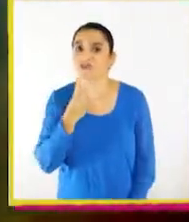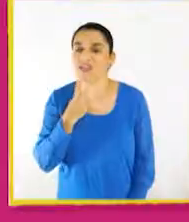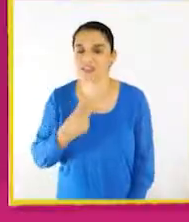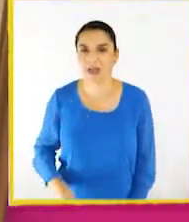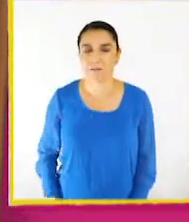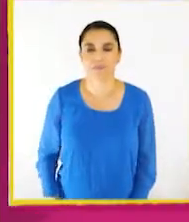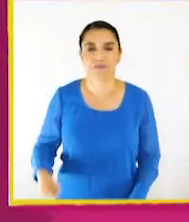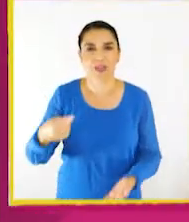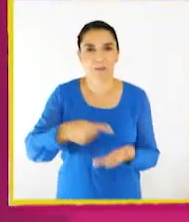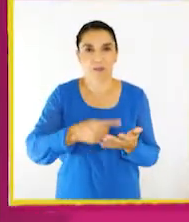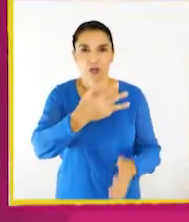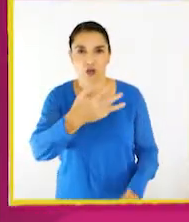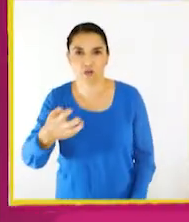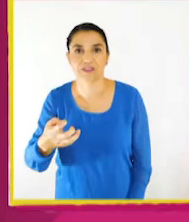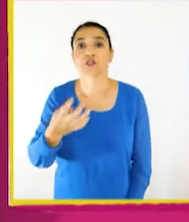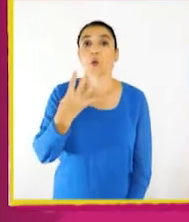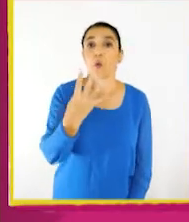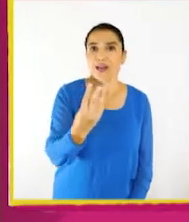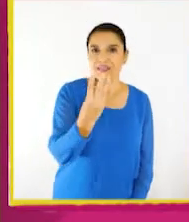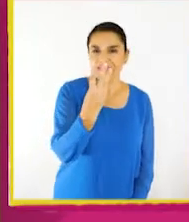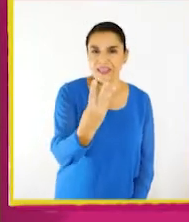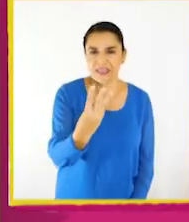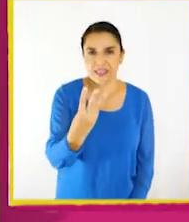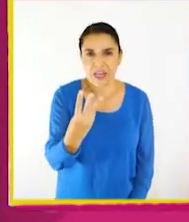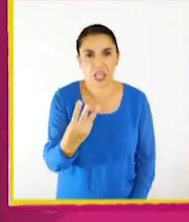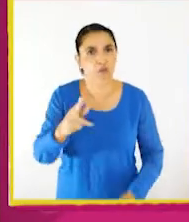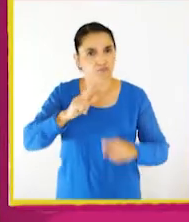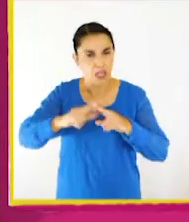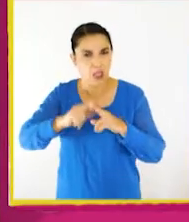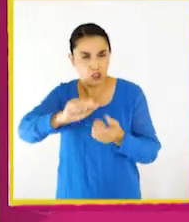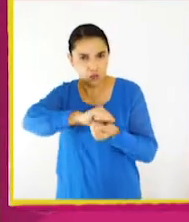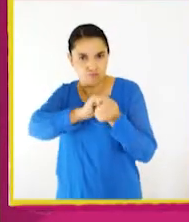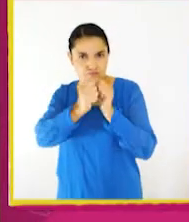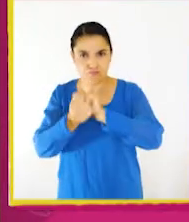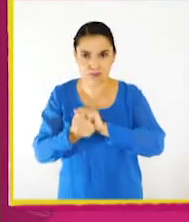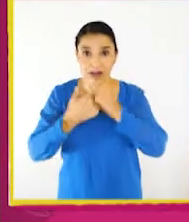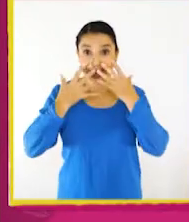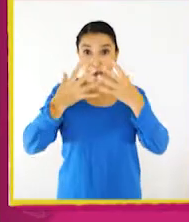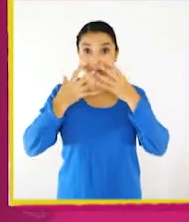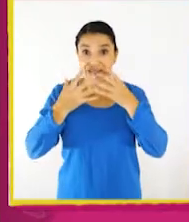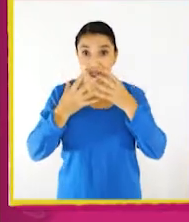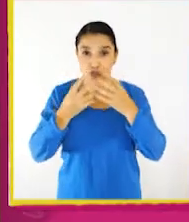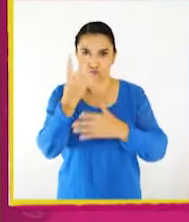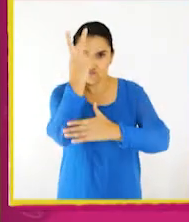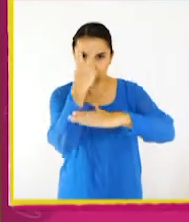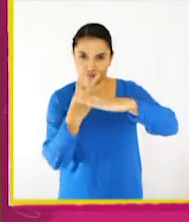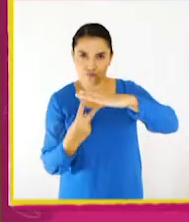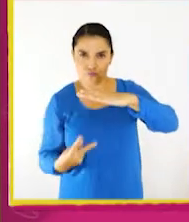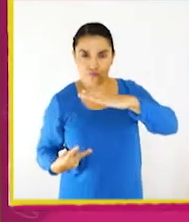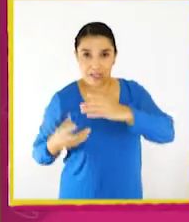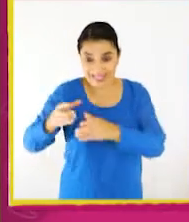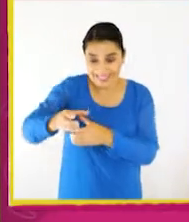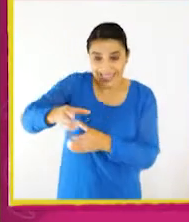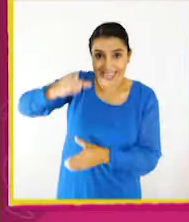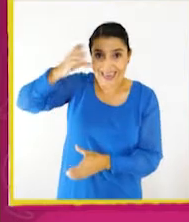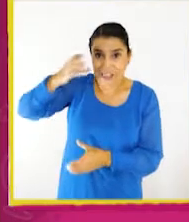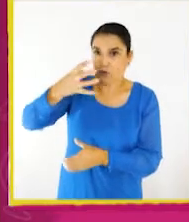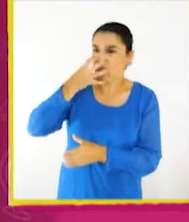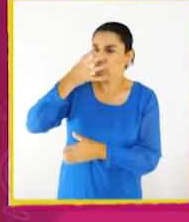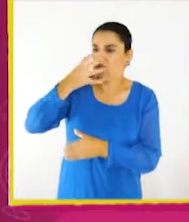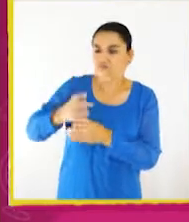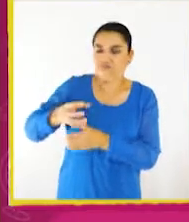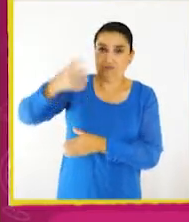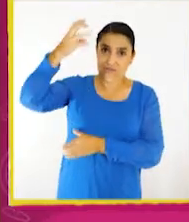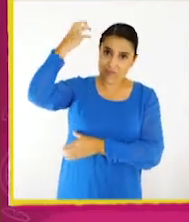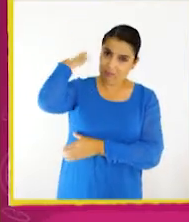vida. En 1943, perfeccionó el equipo de respiración de los buzos con un cilindro de aire comprimido conectado a